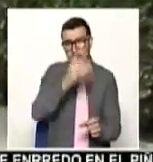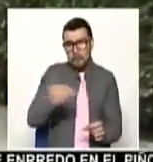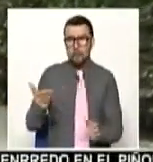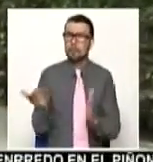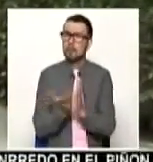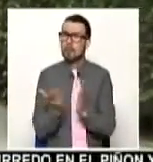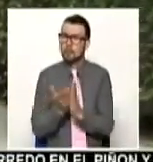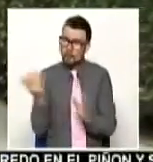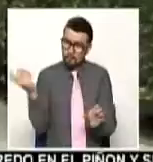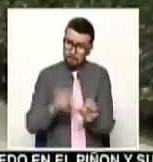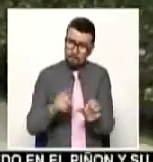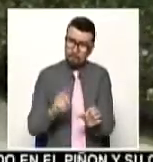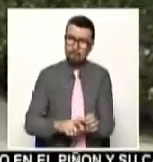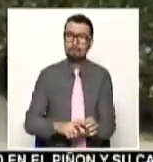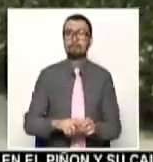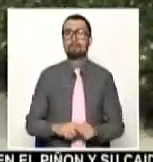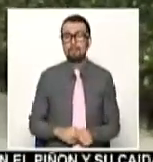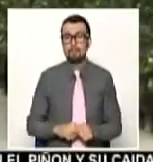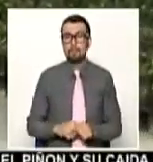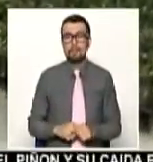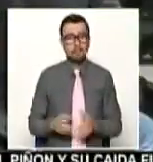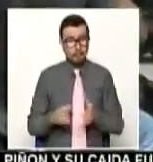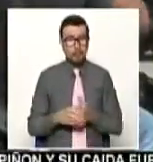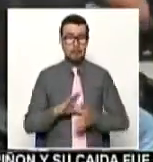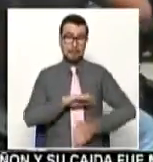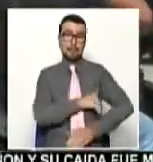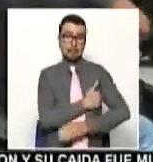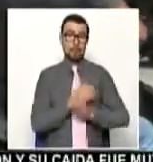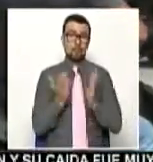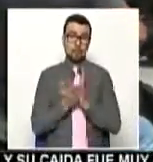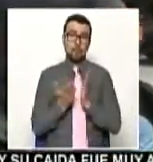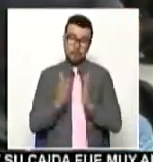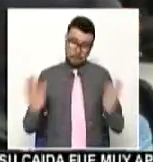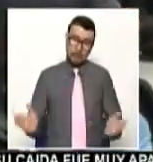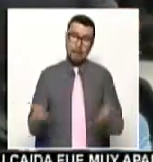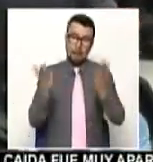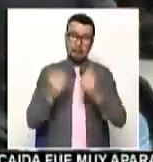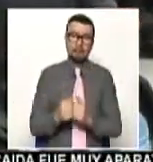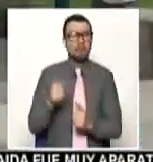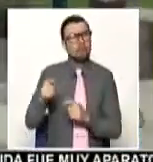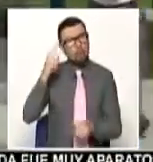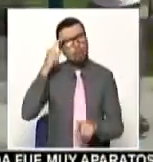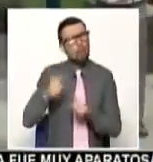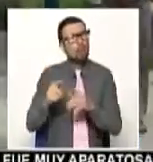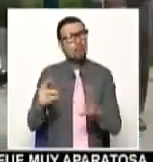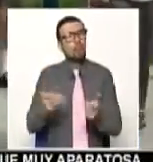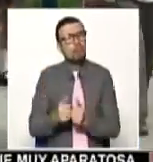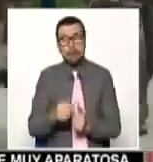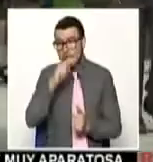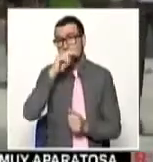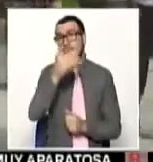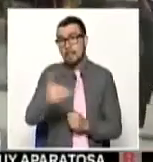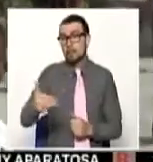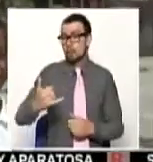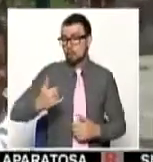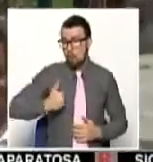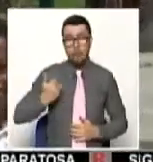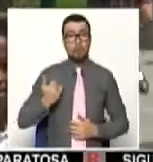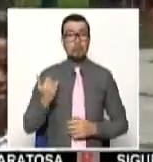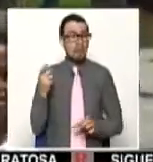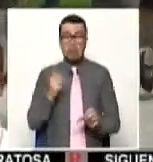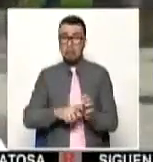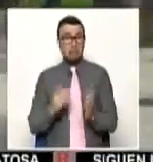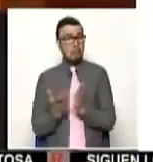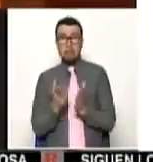Estudia, liderada desde el Ministerio de Educación Nacional, y consiste en matricular a los niños y jóvenes que están por fuera de la